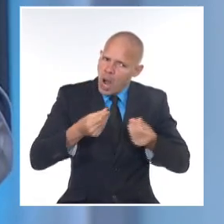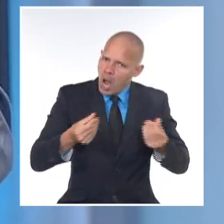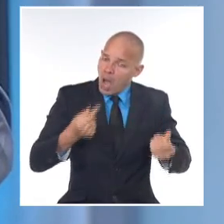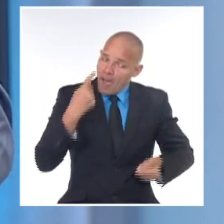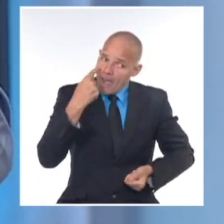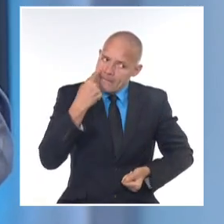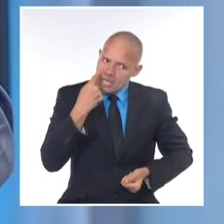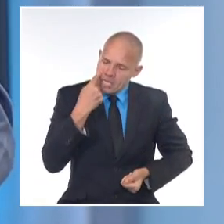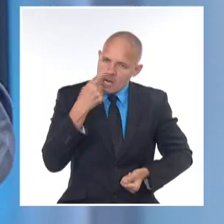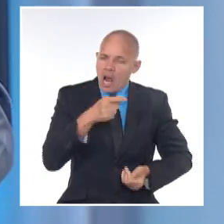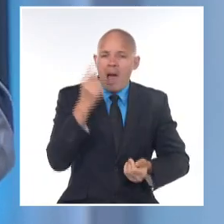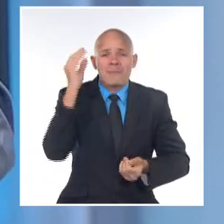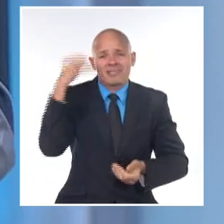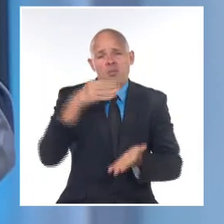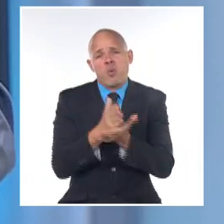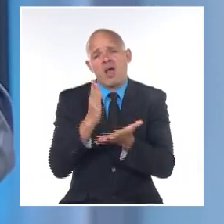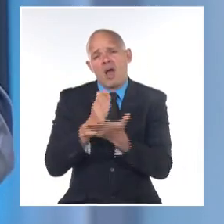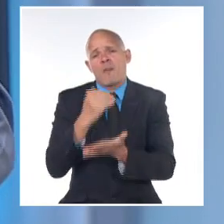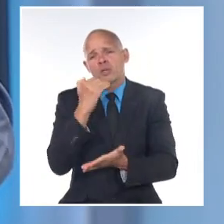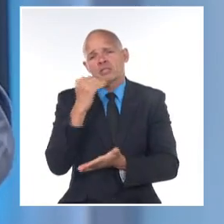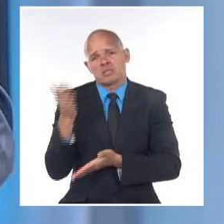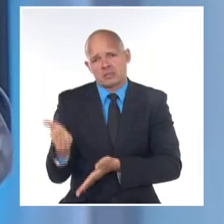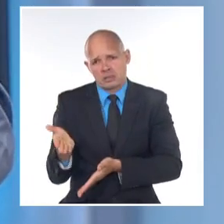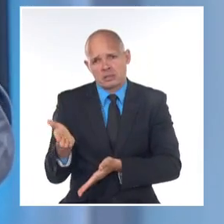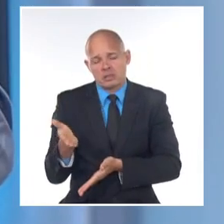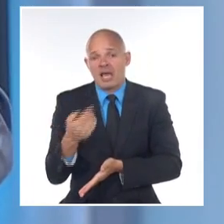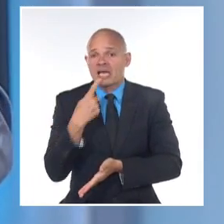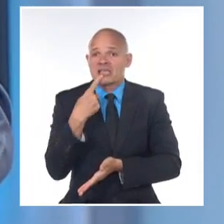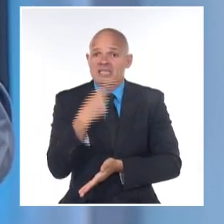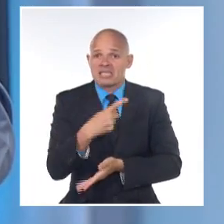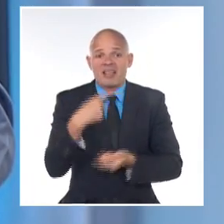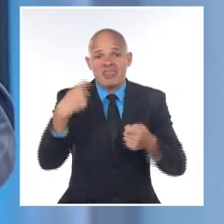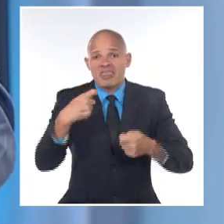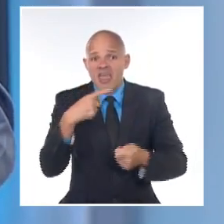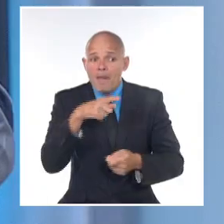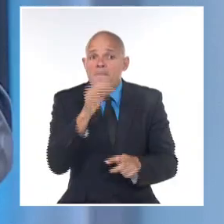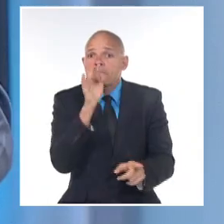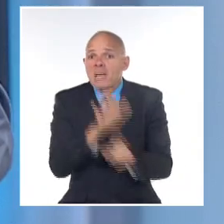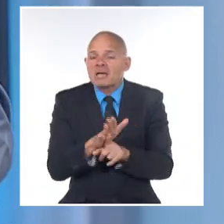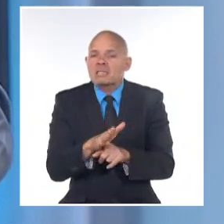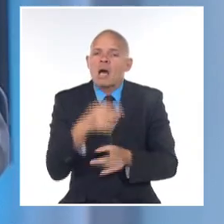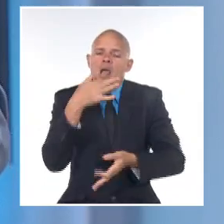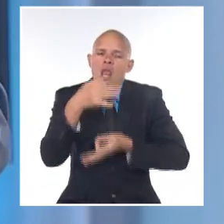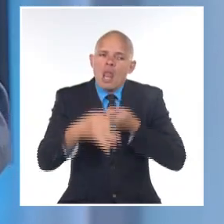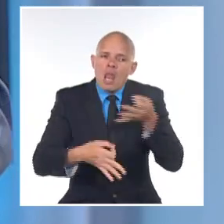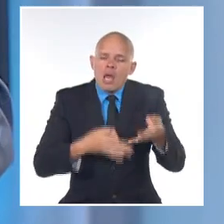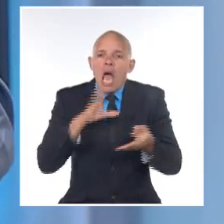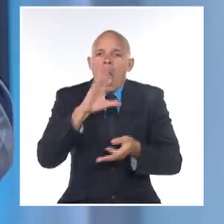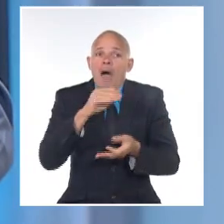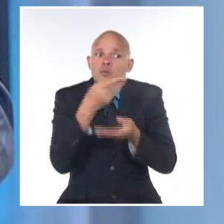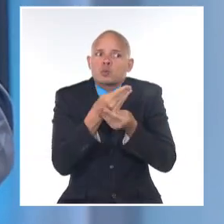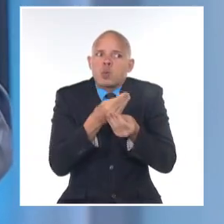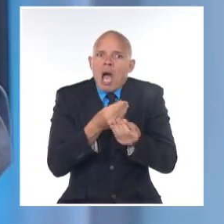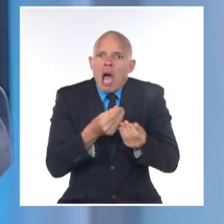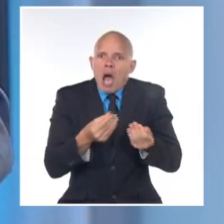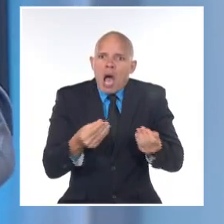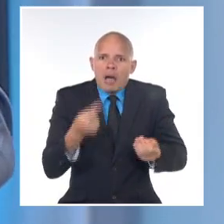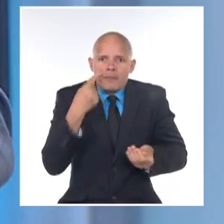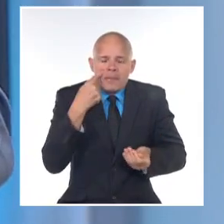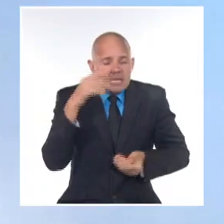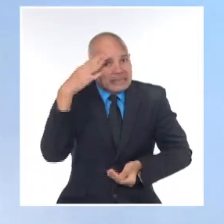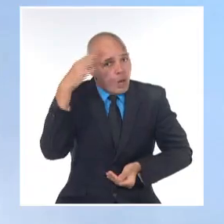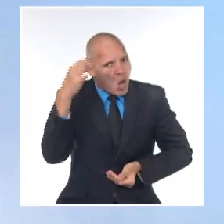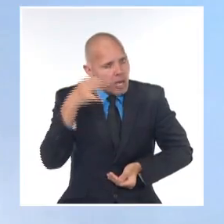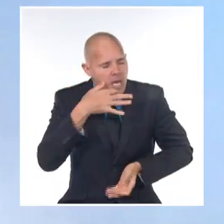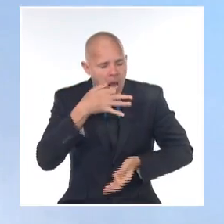modelos de actuación establecidos, prevén y establecen y disponen que hay que tener racionalidad a la hora de actuar con el individuo. Aquí,